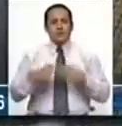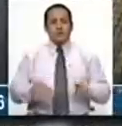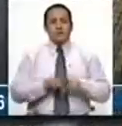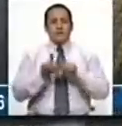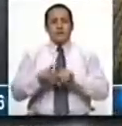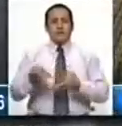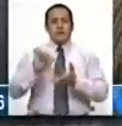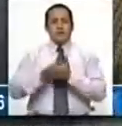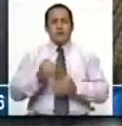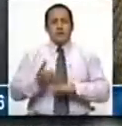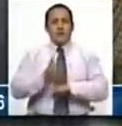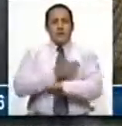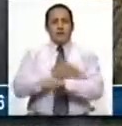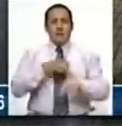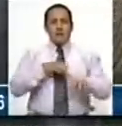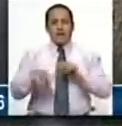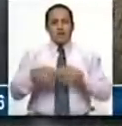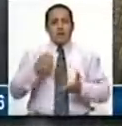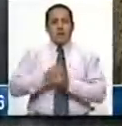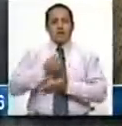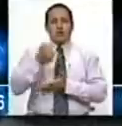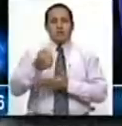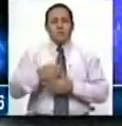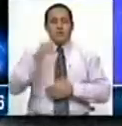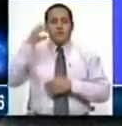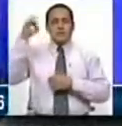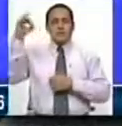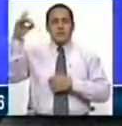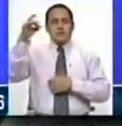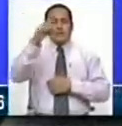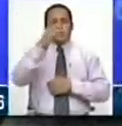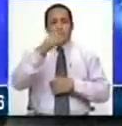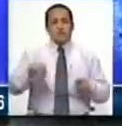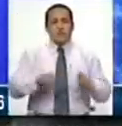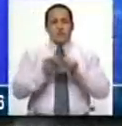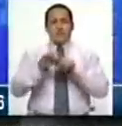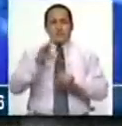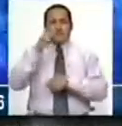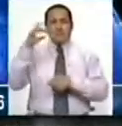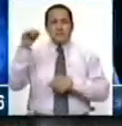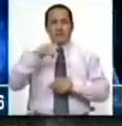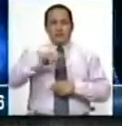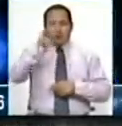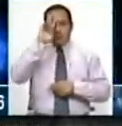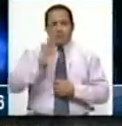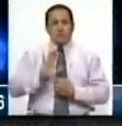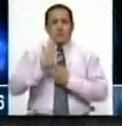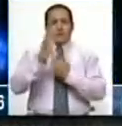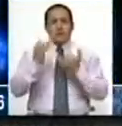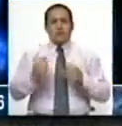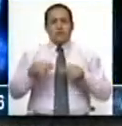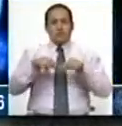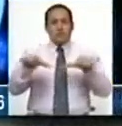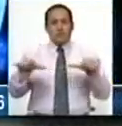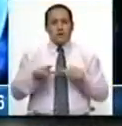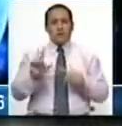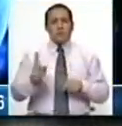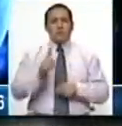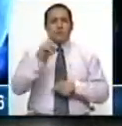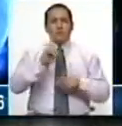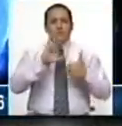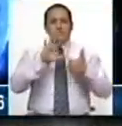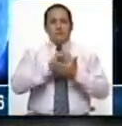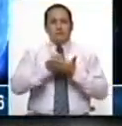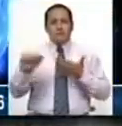en que se ha realizado la adquisición del satélite el satélite peruano será lanzado a órbita en el primer semestre del